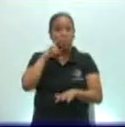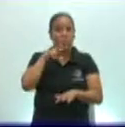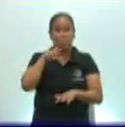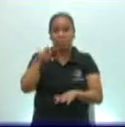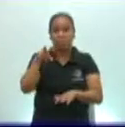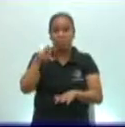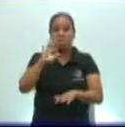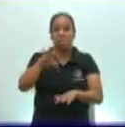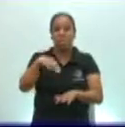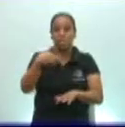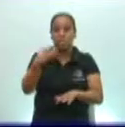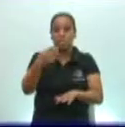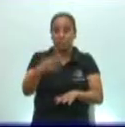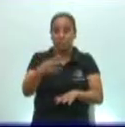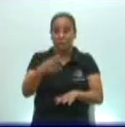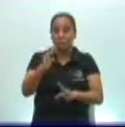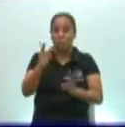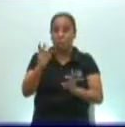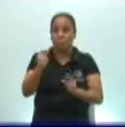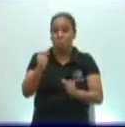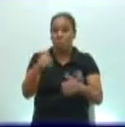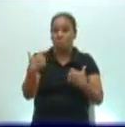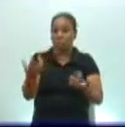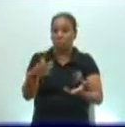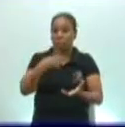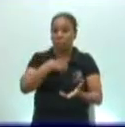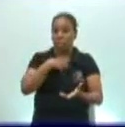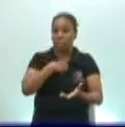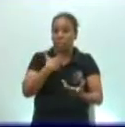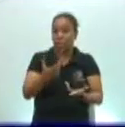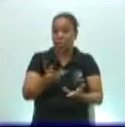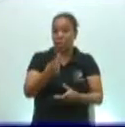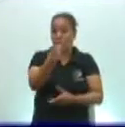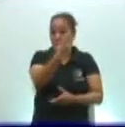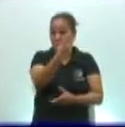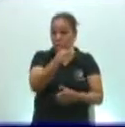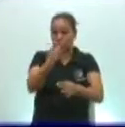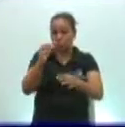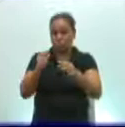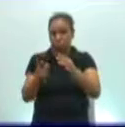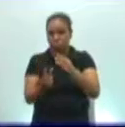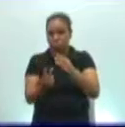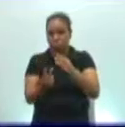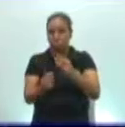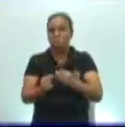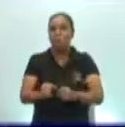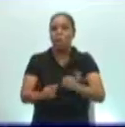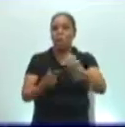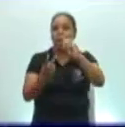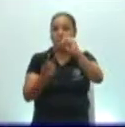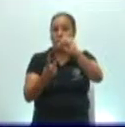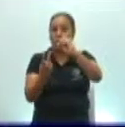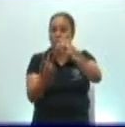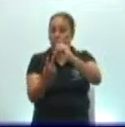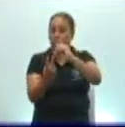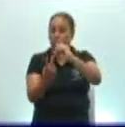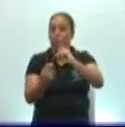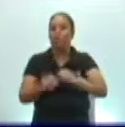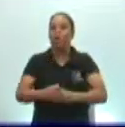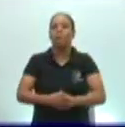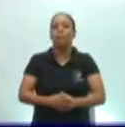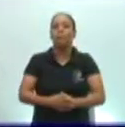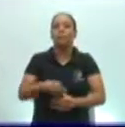número pequeño que está en el extremo inferior derecho, representamos la cantidad de átomos de ese elemento químico.